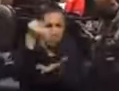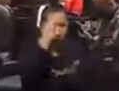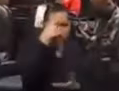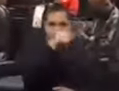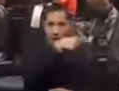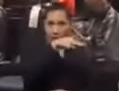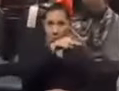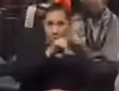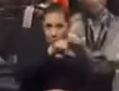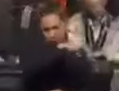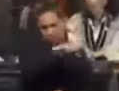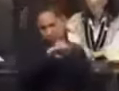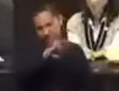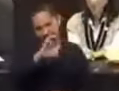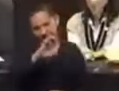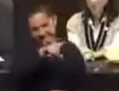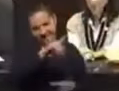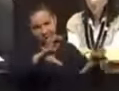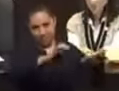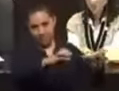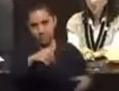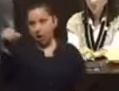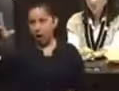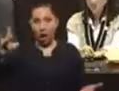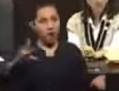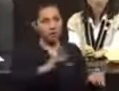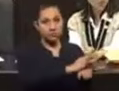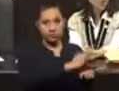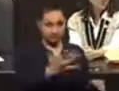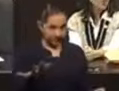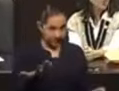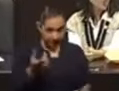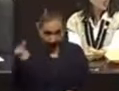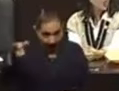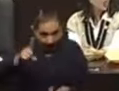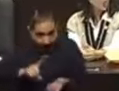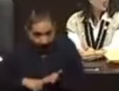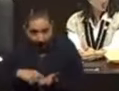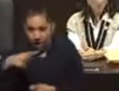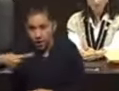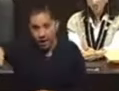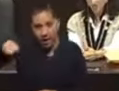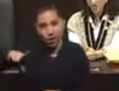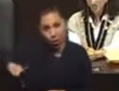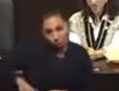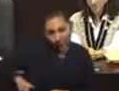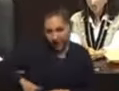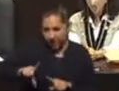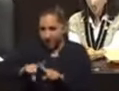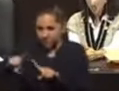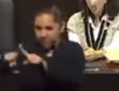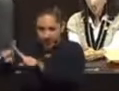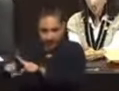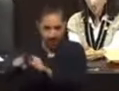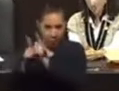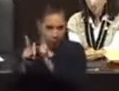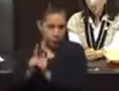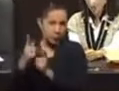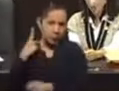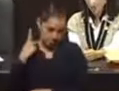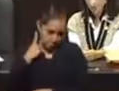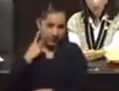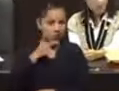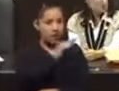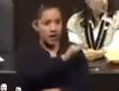de Movimiento Ciudadano. No vio las intervenciones majaderas de los gobernadores de la oposición apoyando a